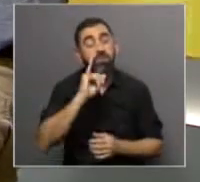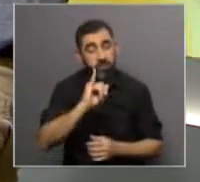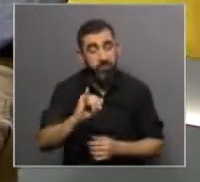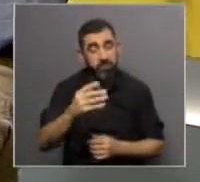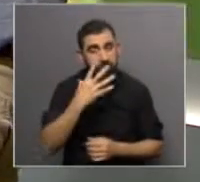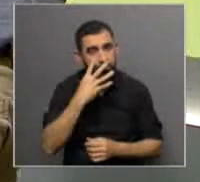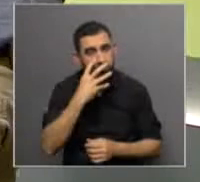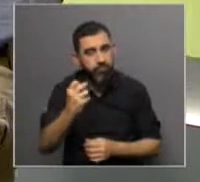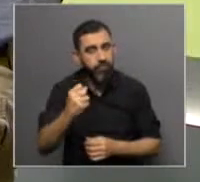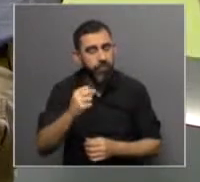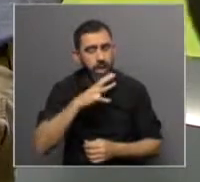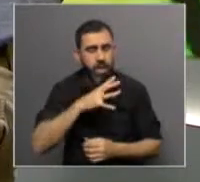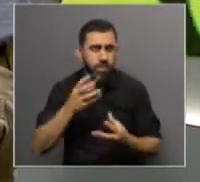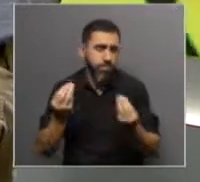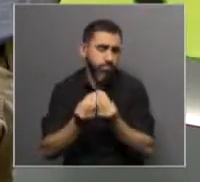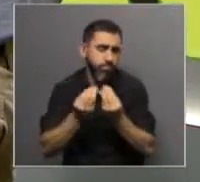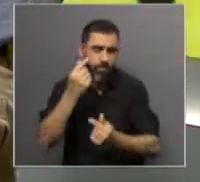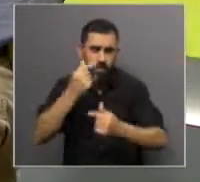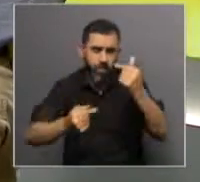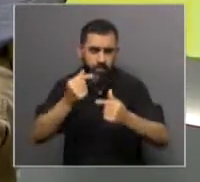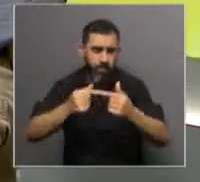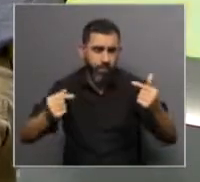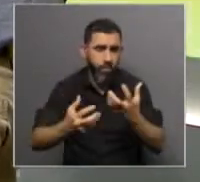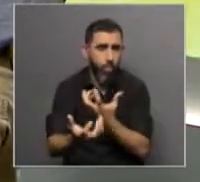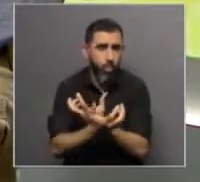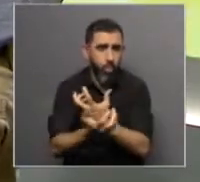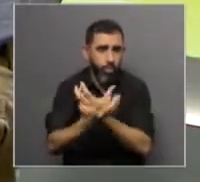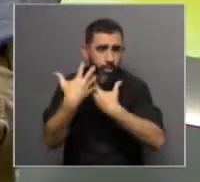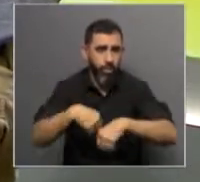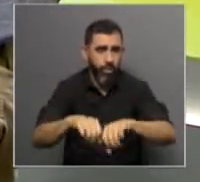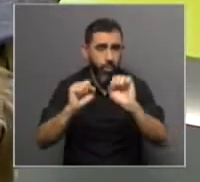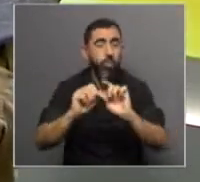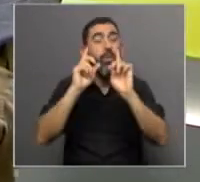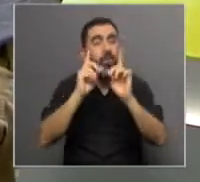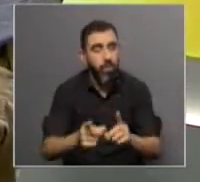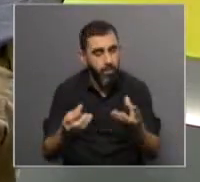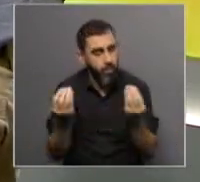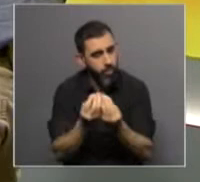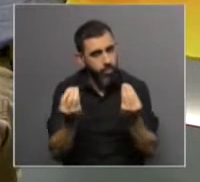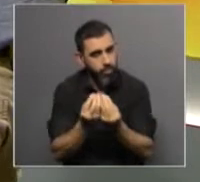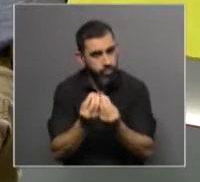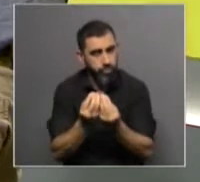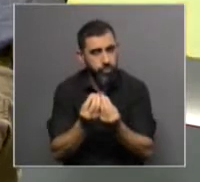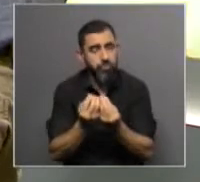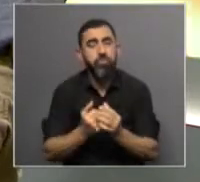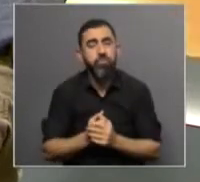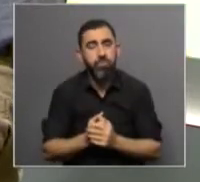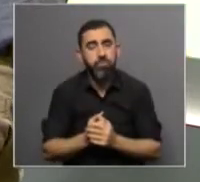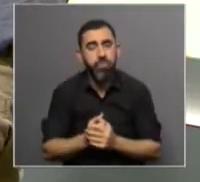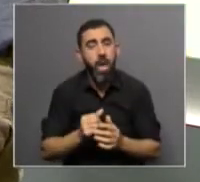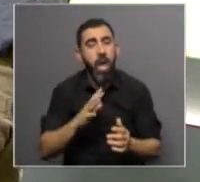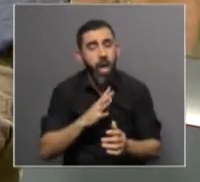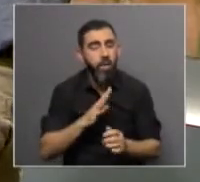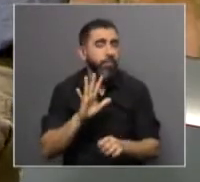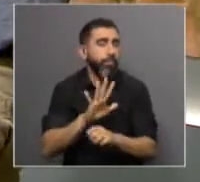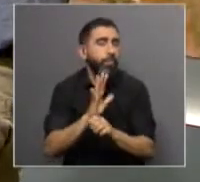atractivo ese de ser tan multitudinario en la cantidad de restos que se encuentran, pero además un buen número de ellos, algunas decenas por lo menos, tienen